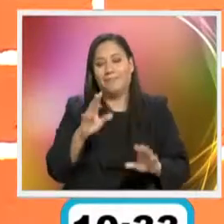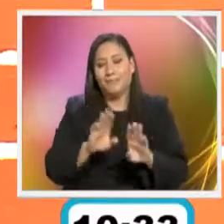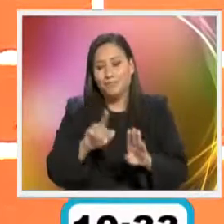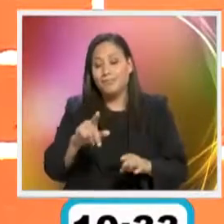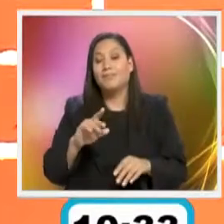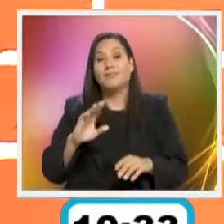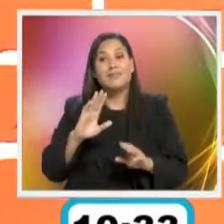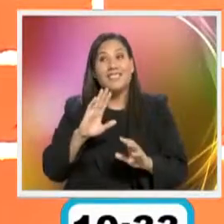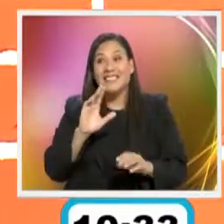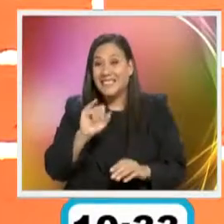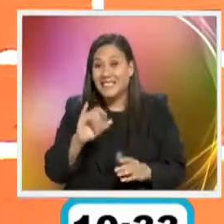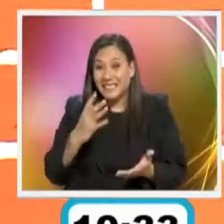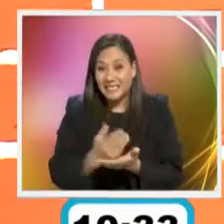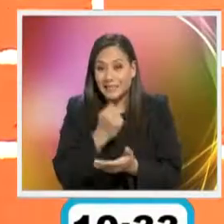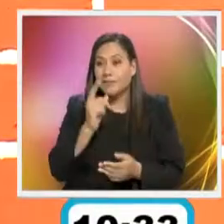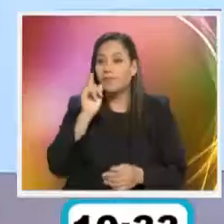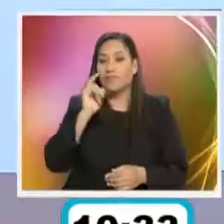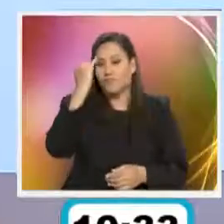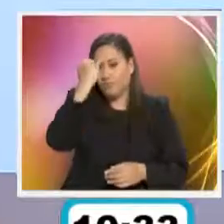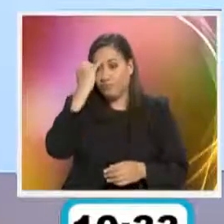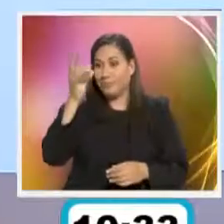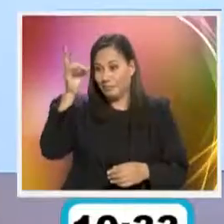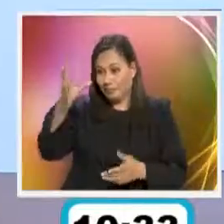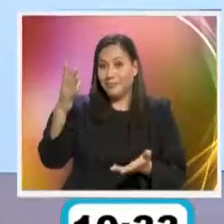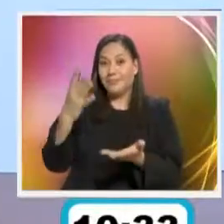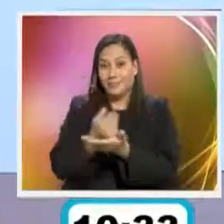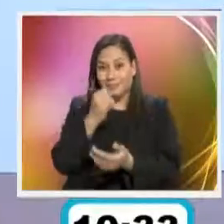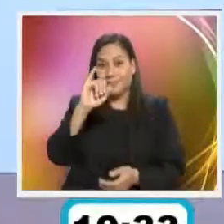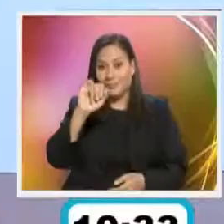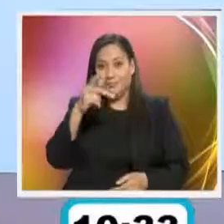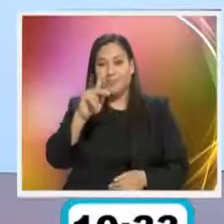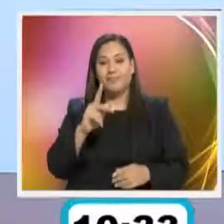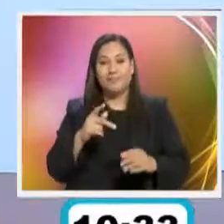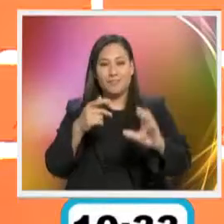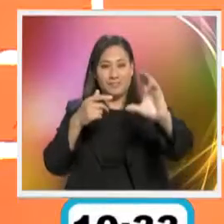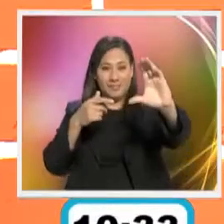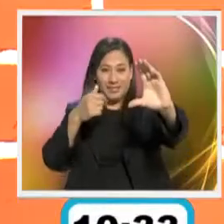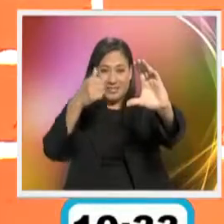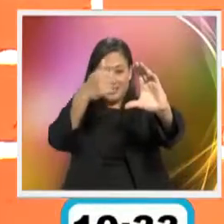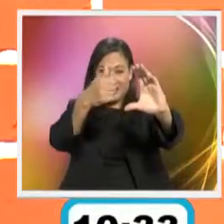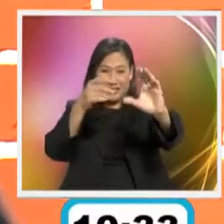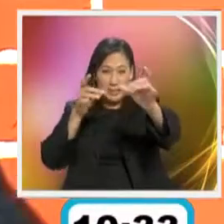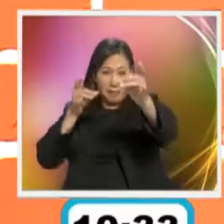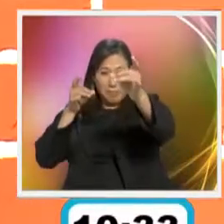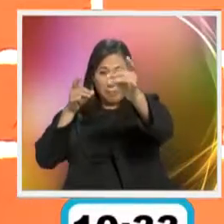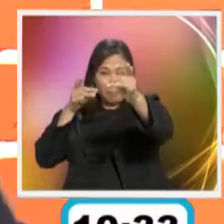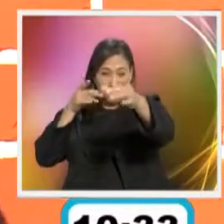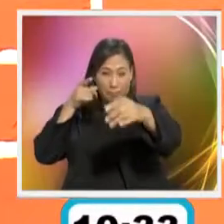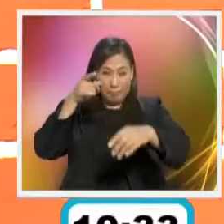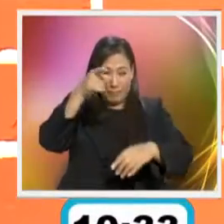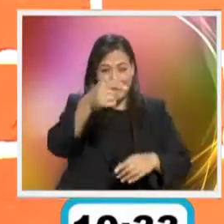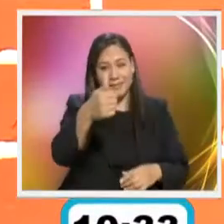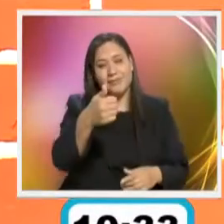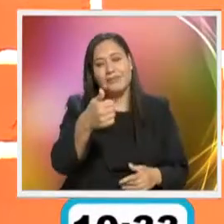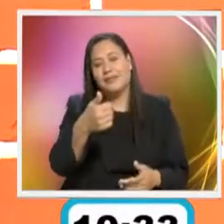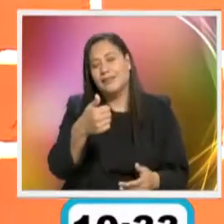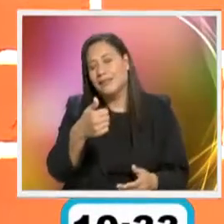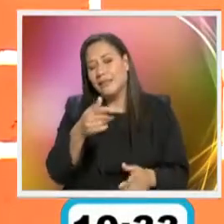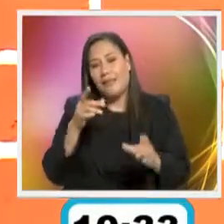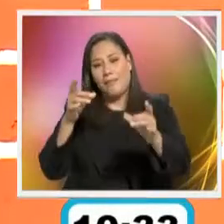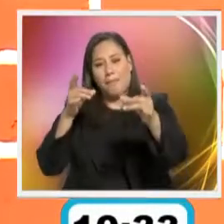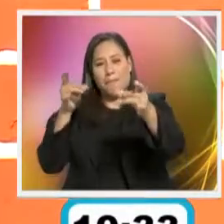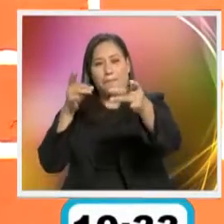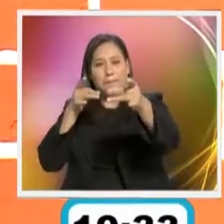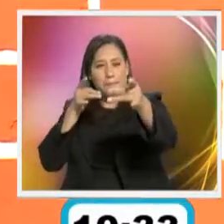tocó contra una hindú. Le gana, pero el tirar 2-6, ay, como dicen en el tiro con arco, flecha